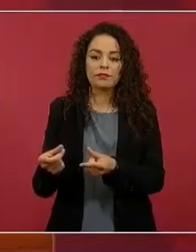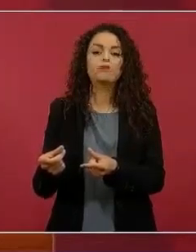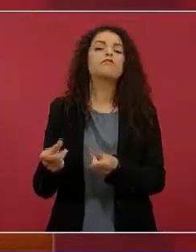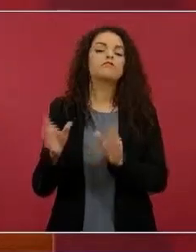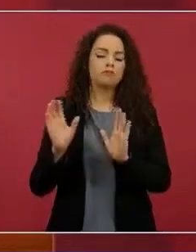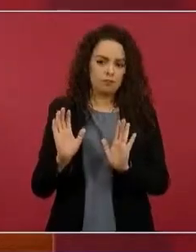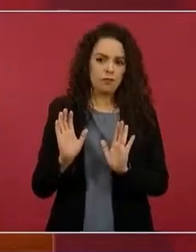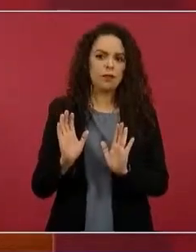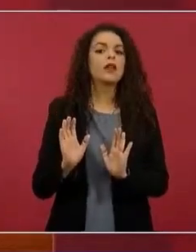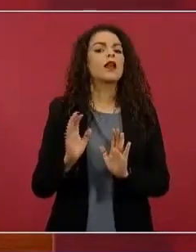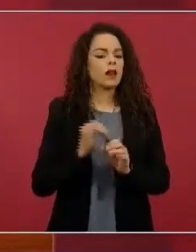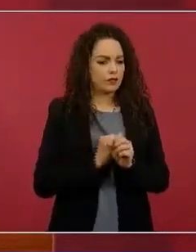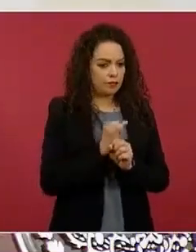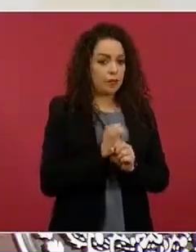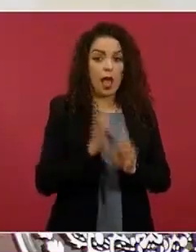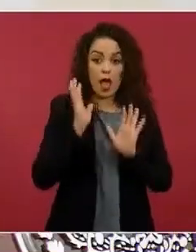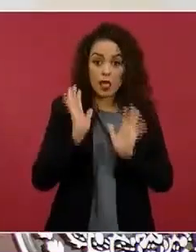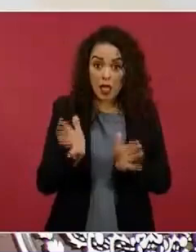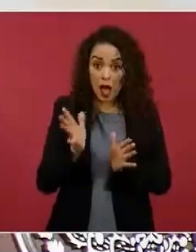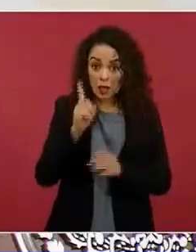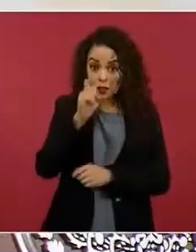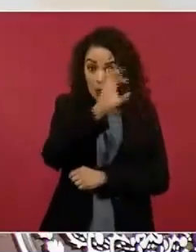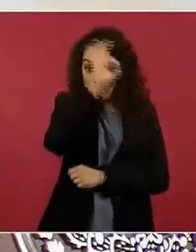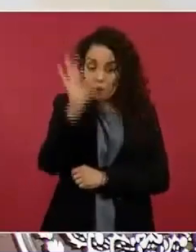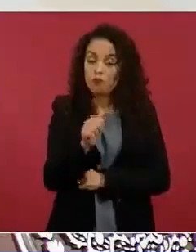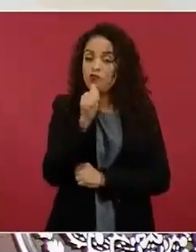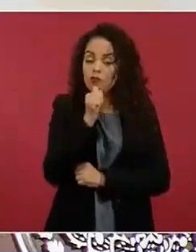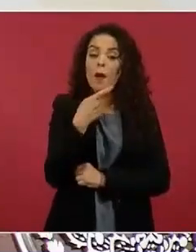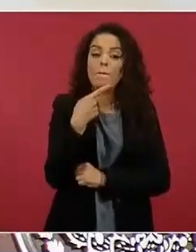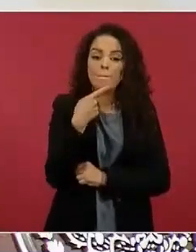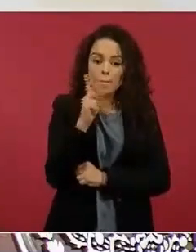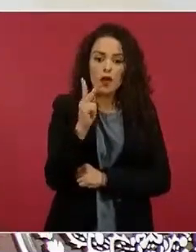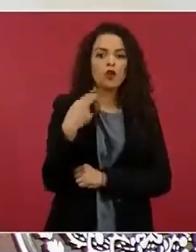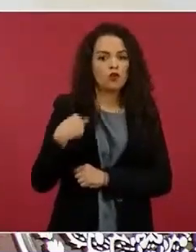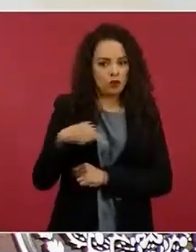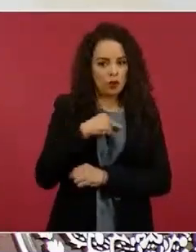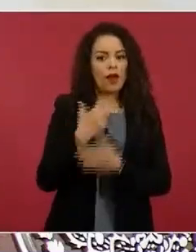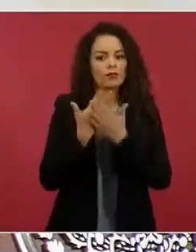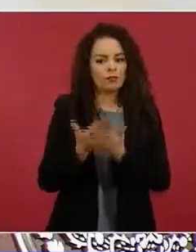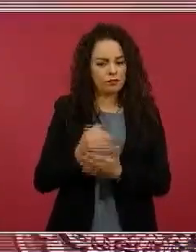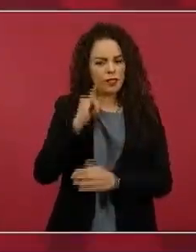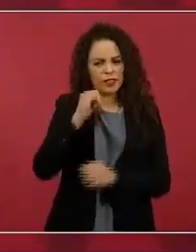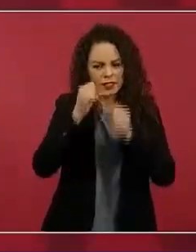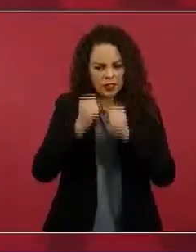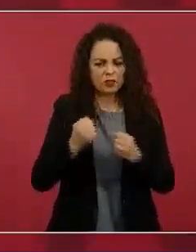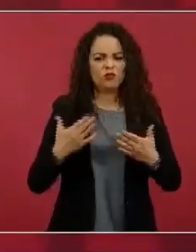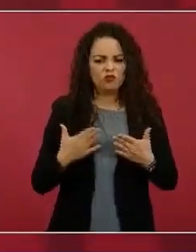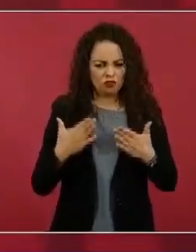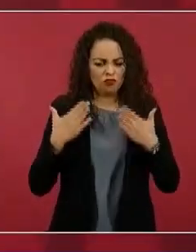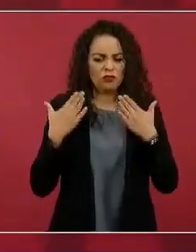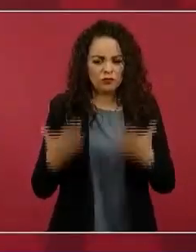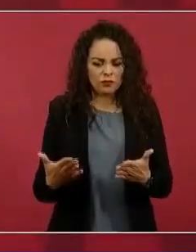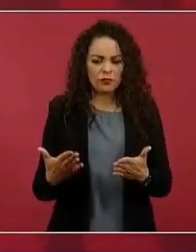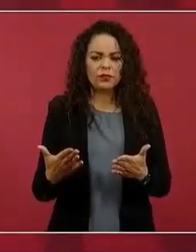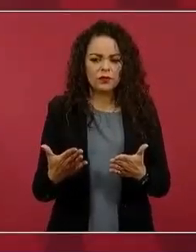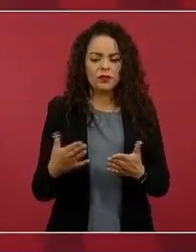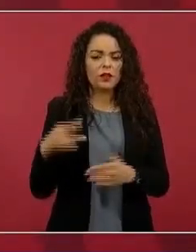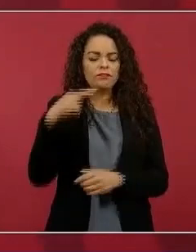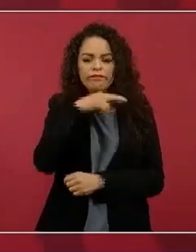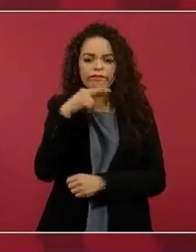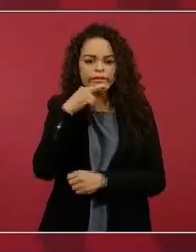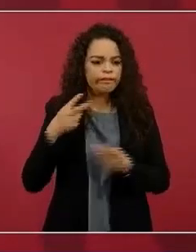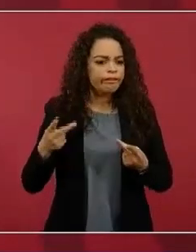iniciales. Aún no está resuelto el caso, pero nosotros sí confiamos en que apenas tengamos